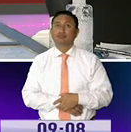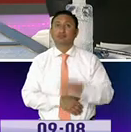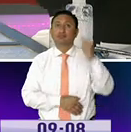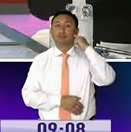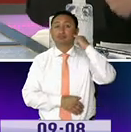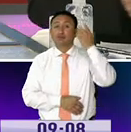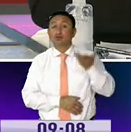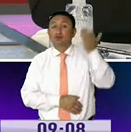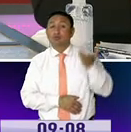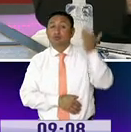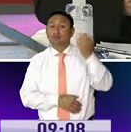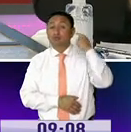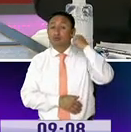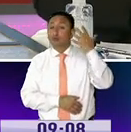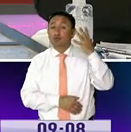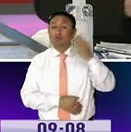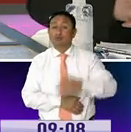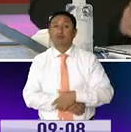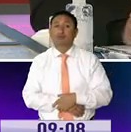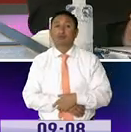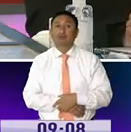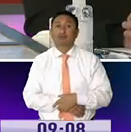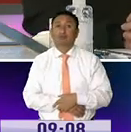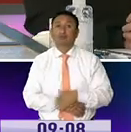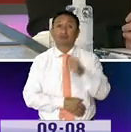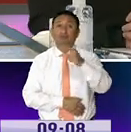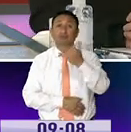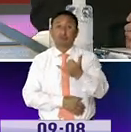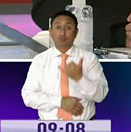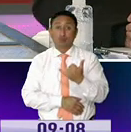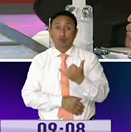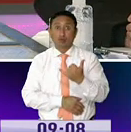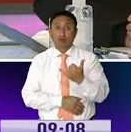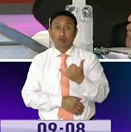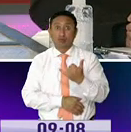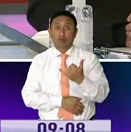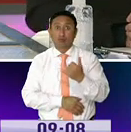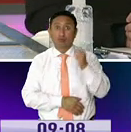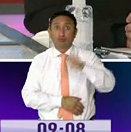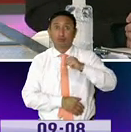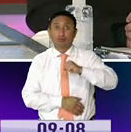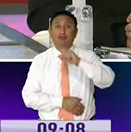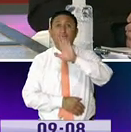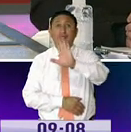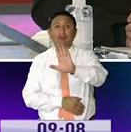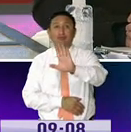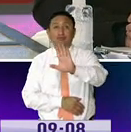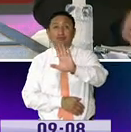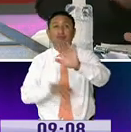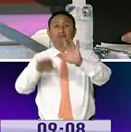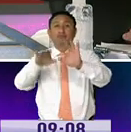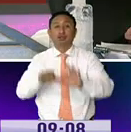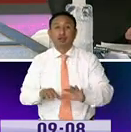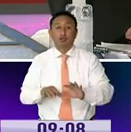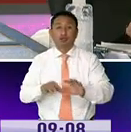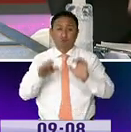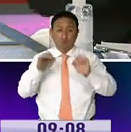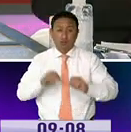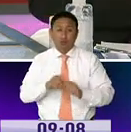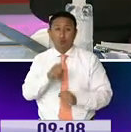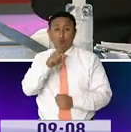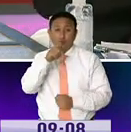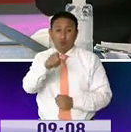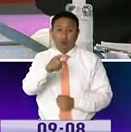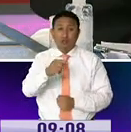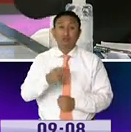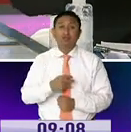Elevemos un poquito el audio porque está un poquito bajo. No sé si en este trabajo, señor secretario Díaz, podemos elevar un poco